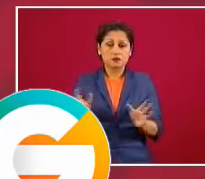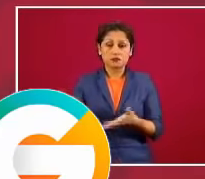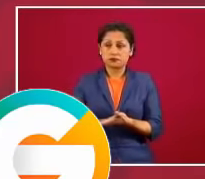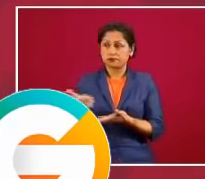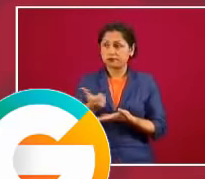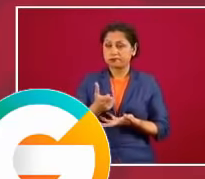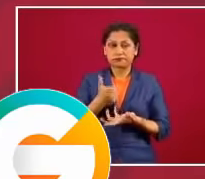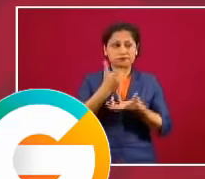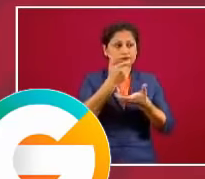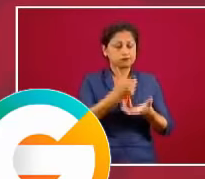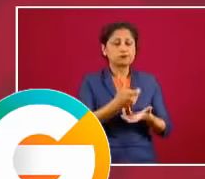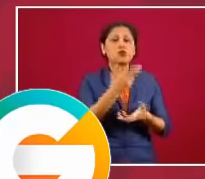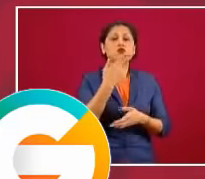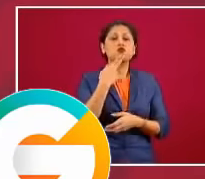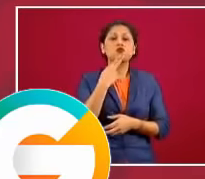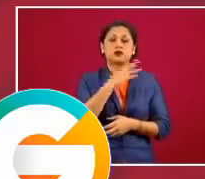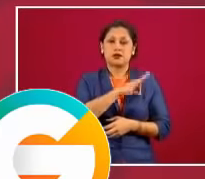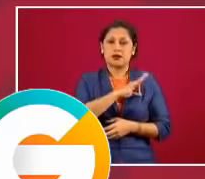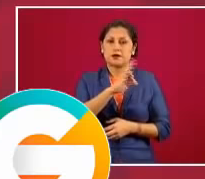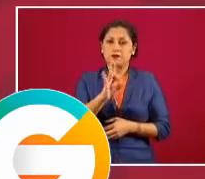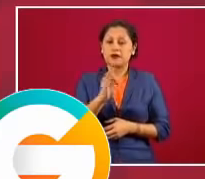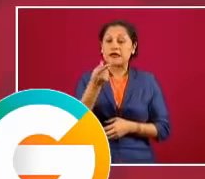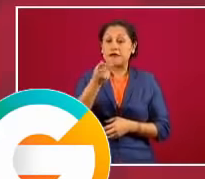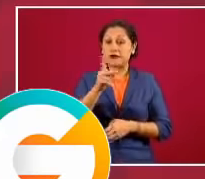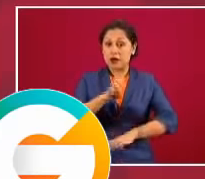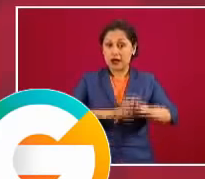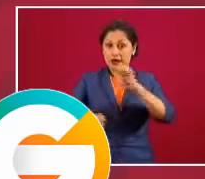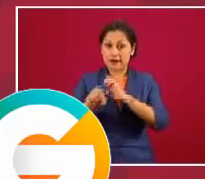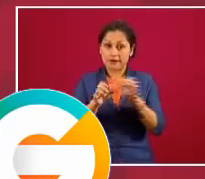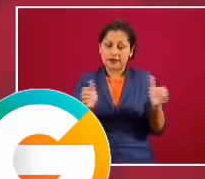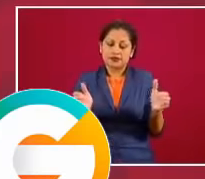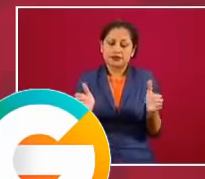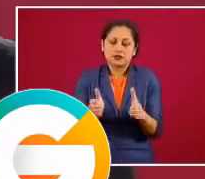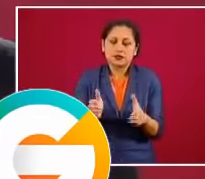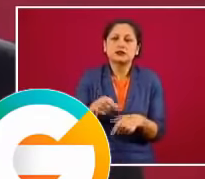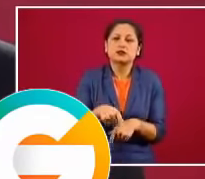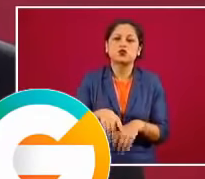sobre todo a los pequeños, porque hay